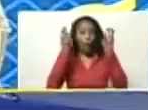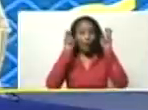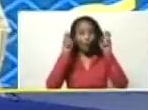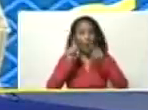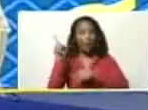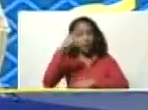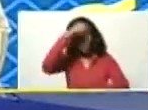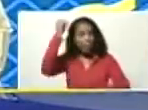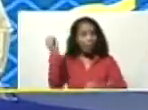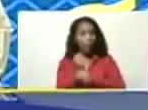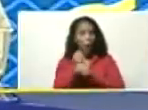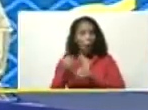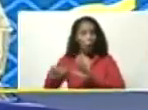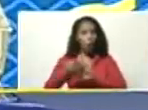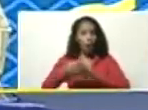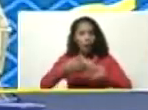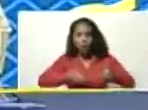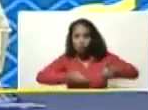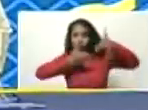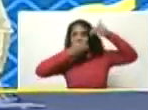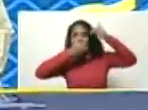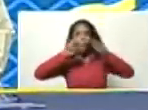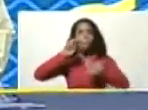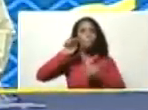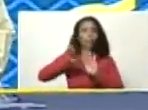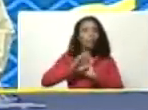esa operación contra el terrorismo en el mundo